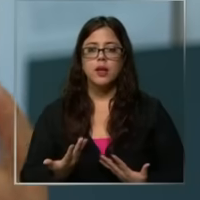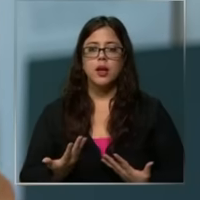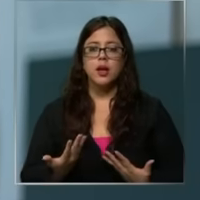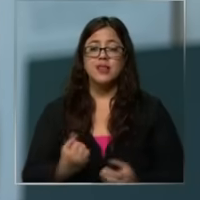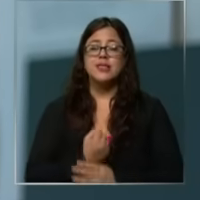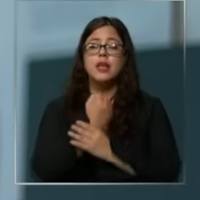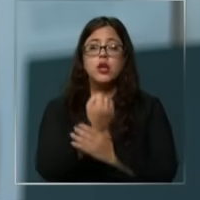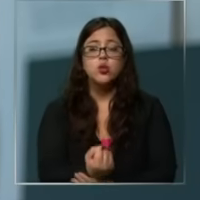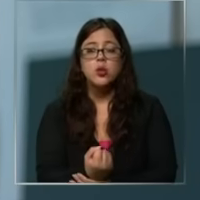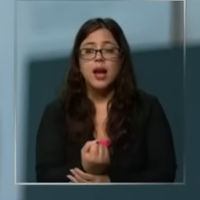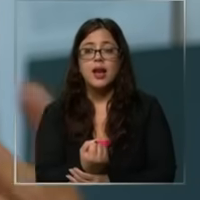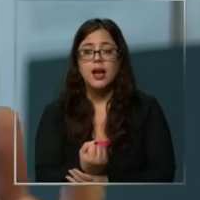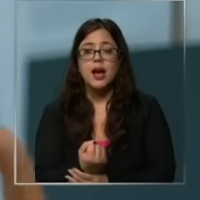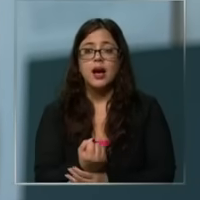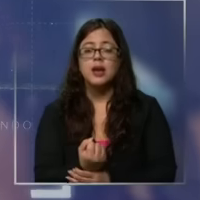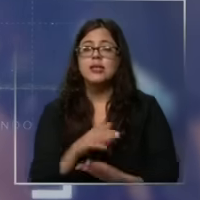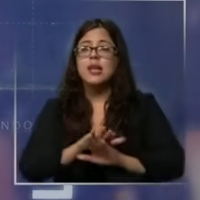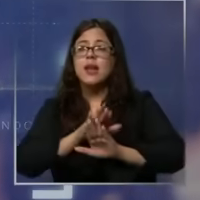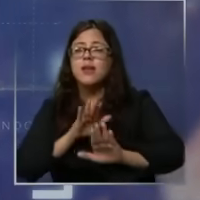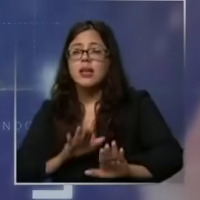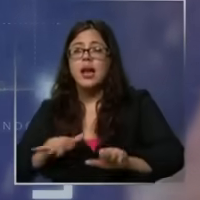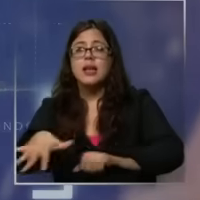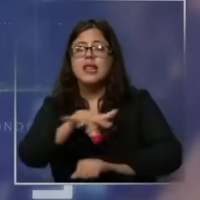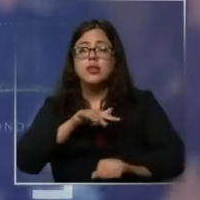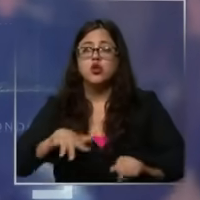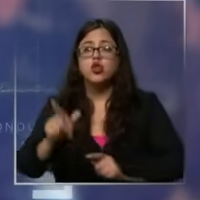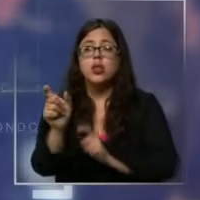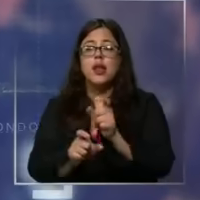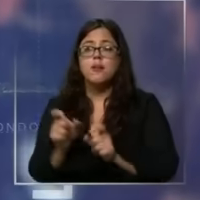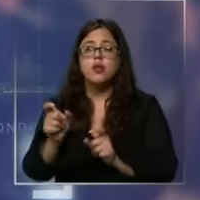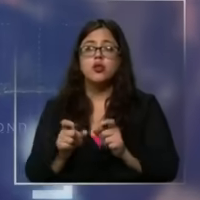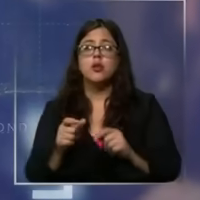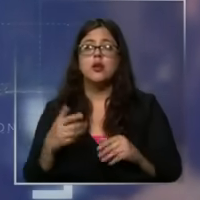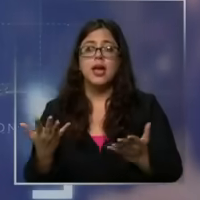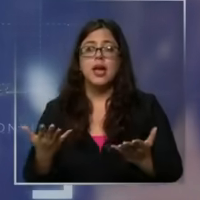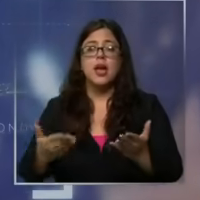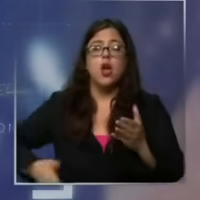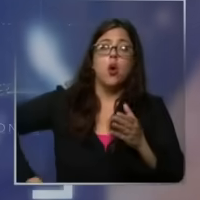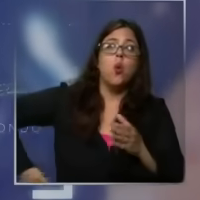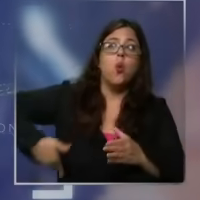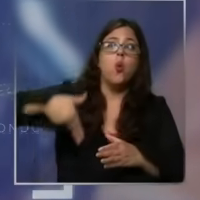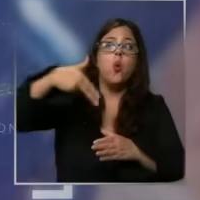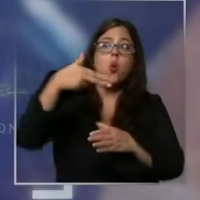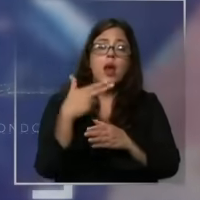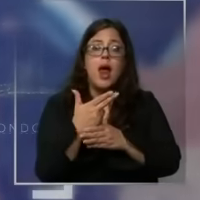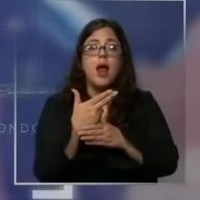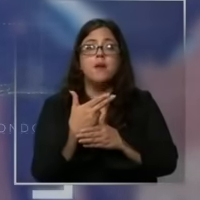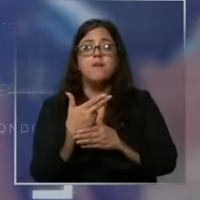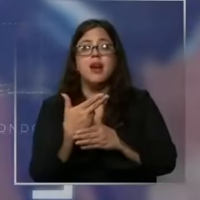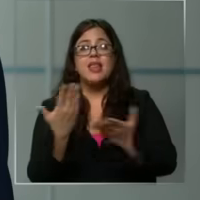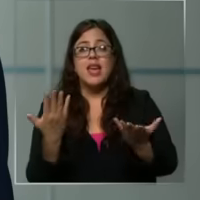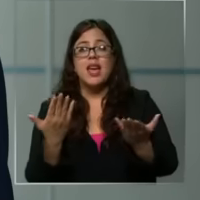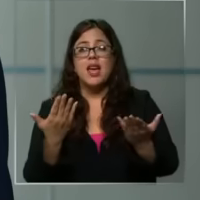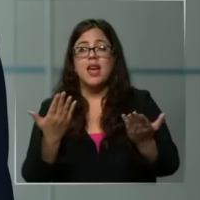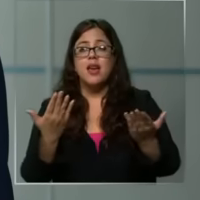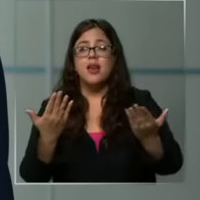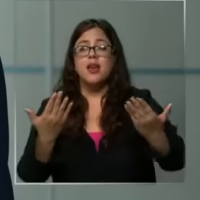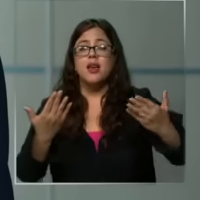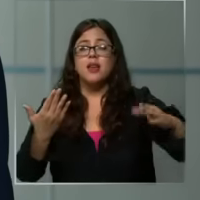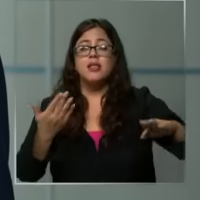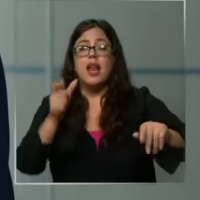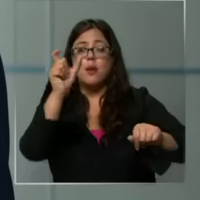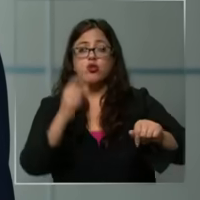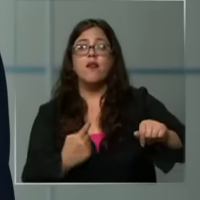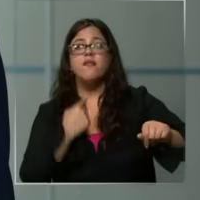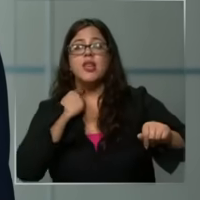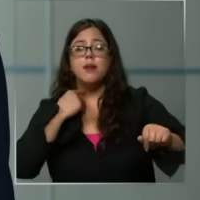vez de ayudarla, en vez de tratar de impedir la acción de los otros sujetos, toma un arma y le propina otros disparos más a la